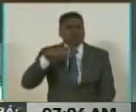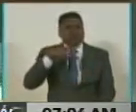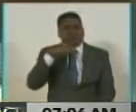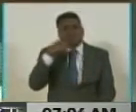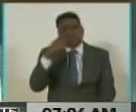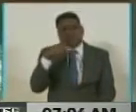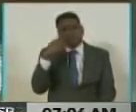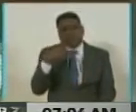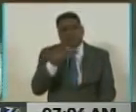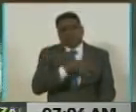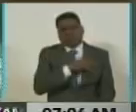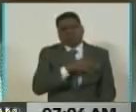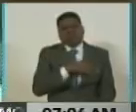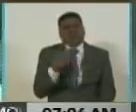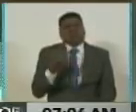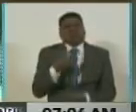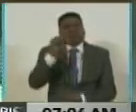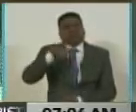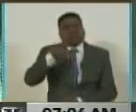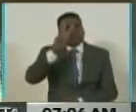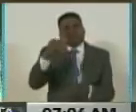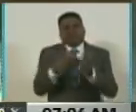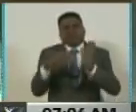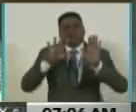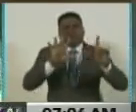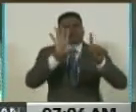en Venezuela y cómo se vislumbra para este 2017.